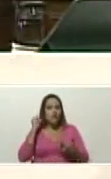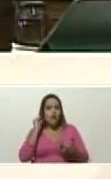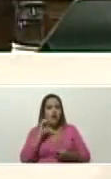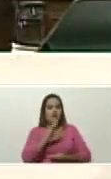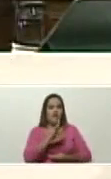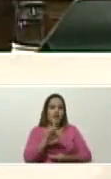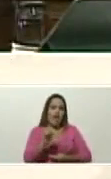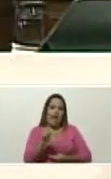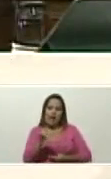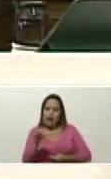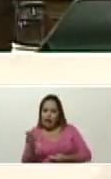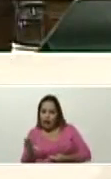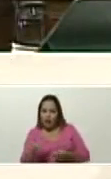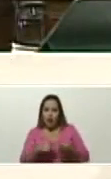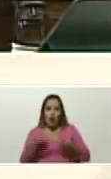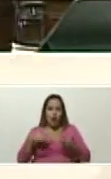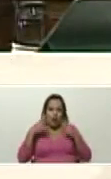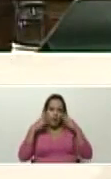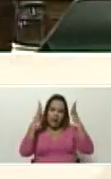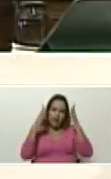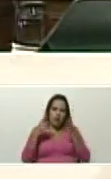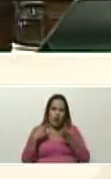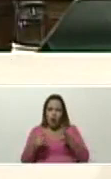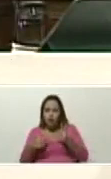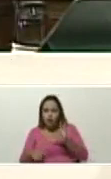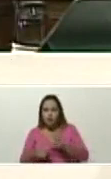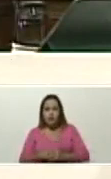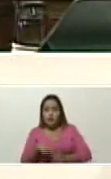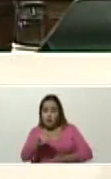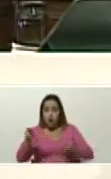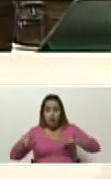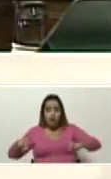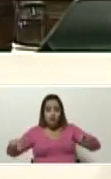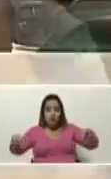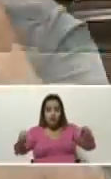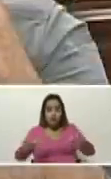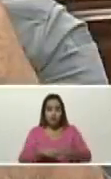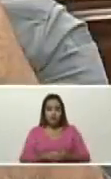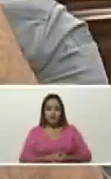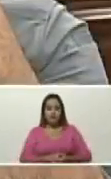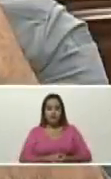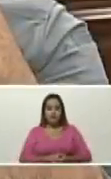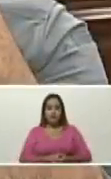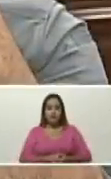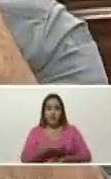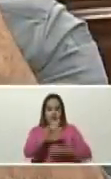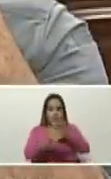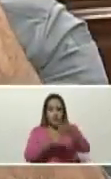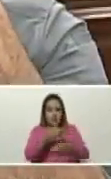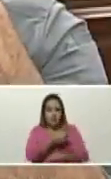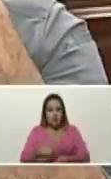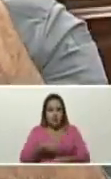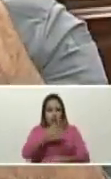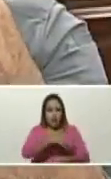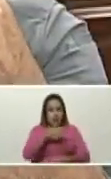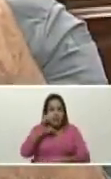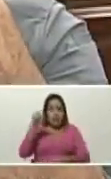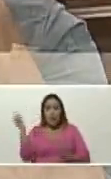Juan Carlos Alemán, compañeros y compañeras, Mervin Maldonado, vicepresidente del socialismo, esta es tu